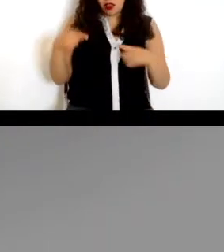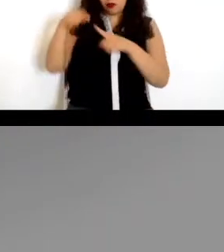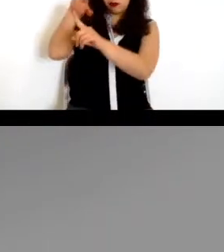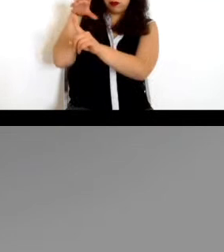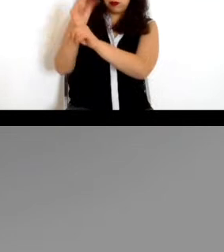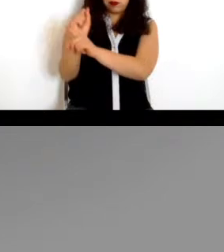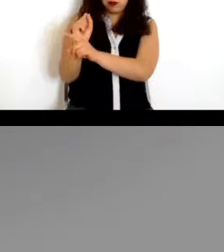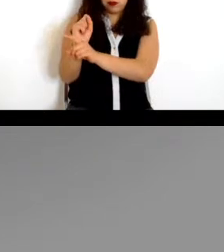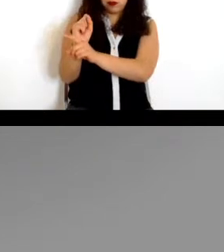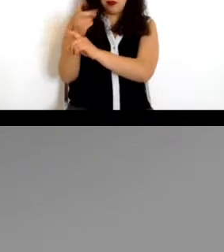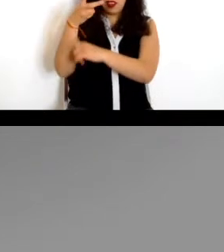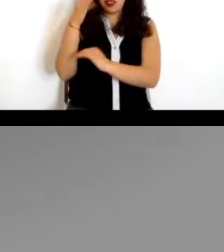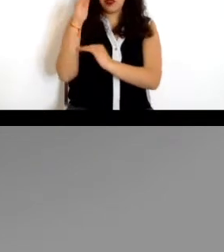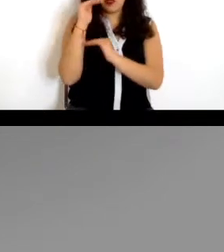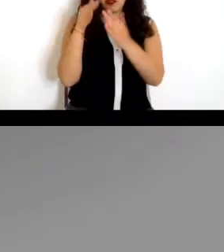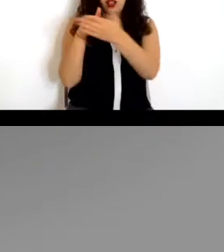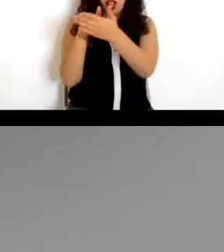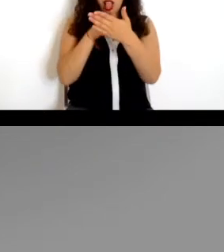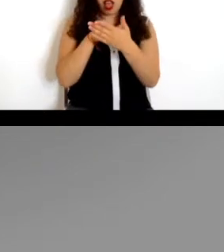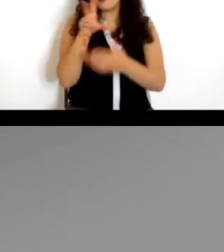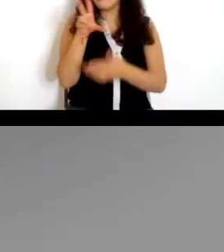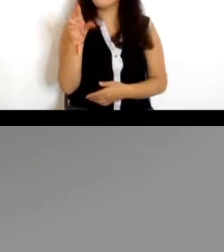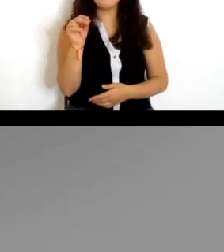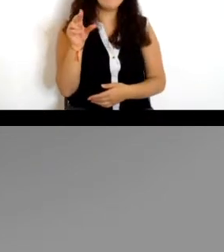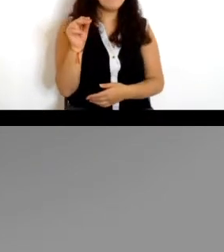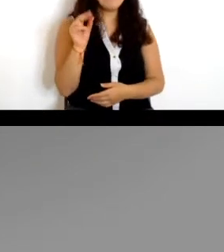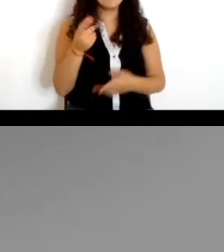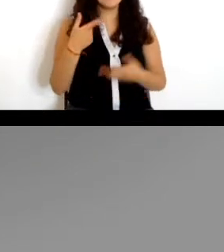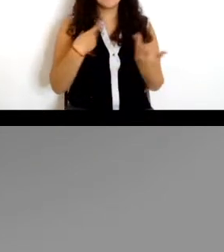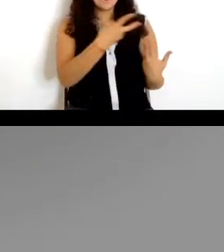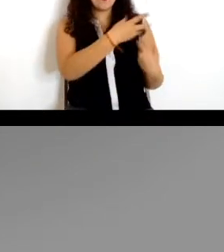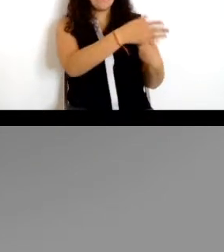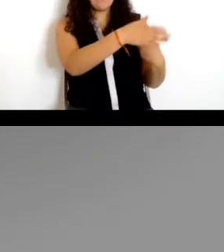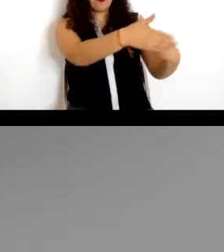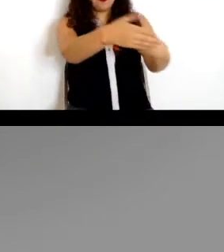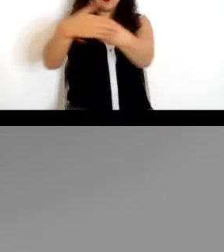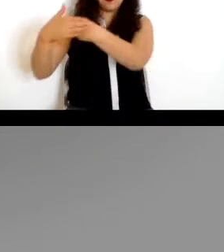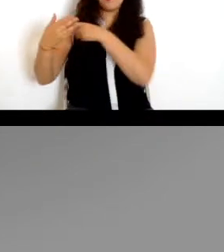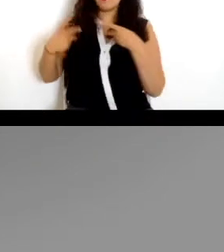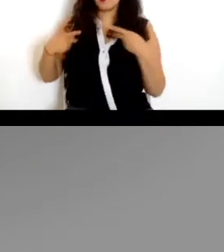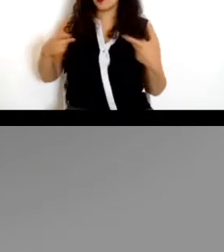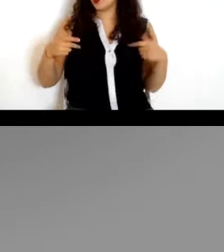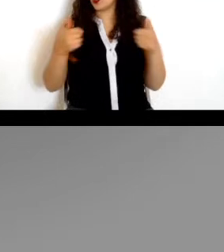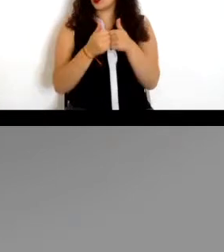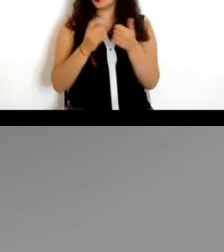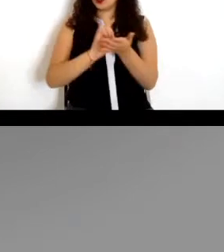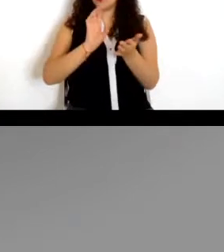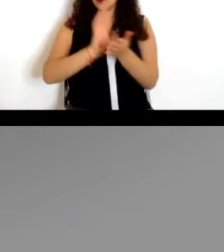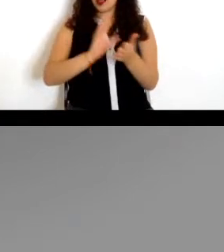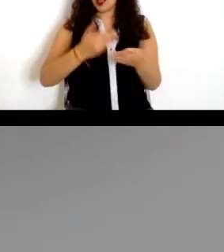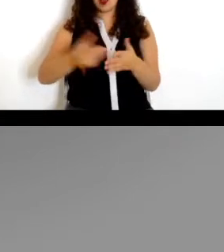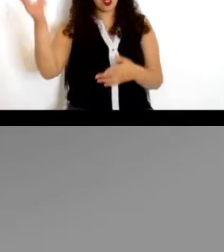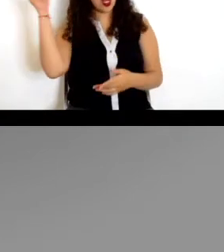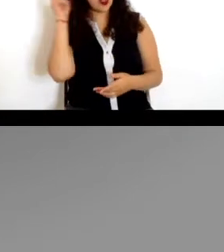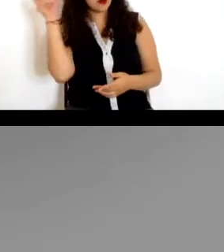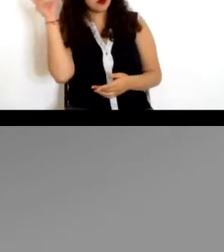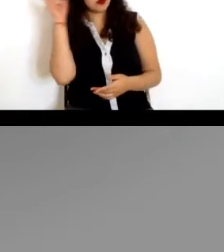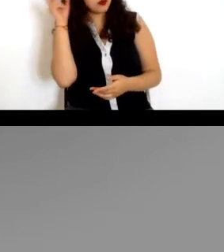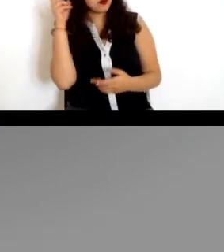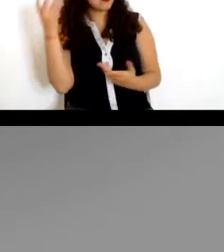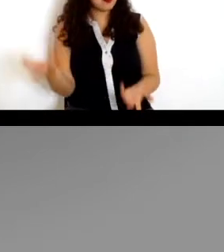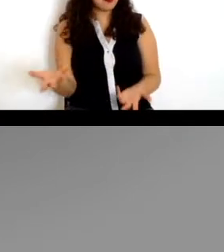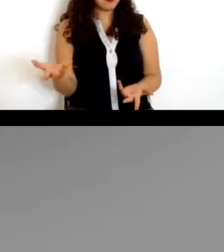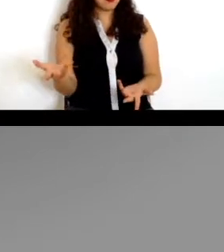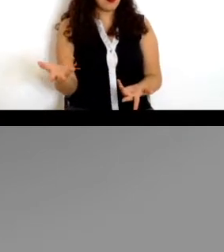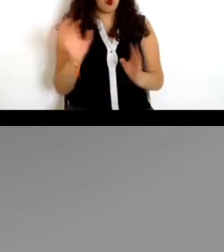es una invitación que le hago especialmente a las personas con discapacidad que nos están escuchando y que de pronto en